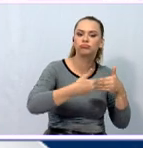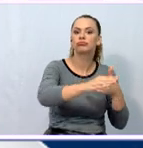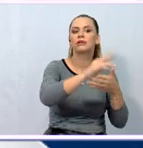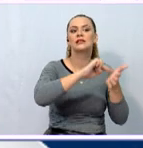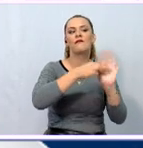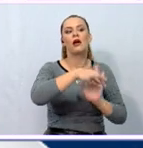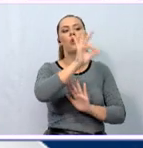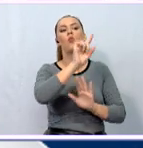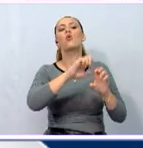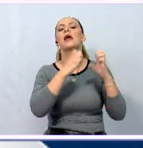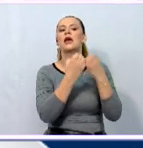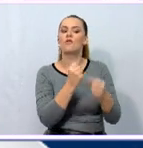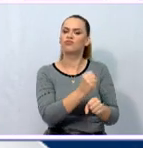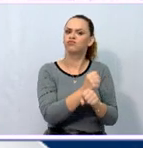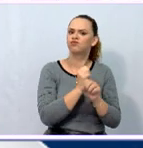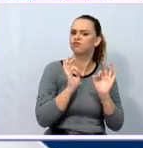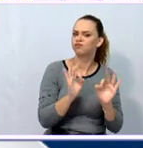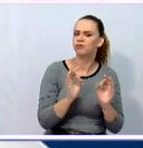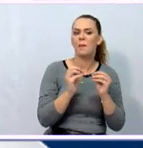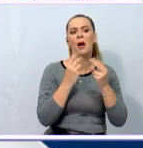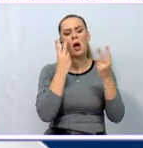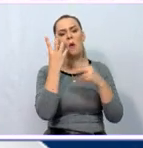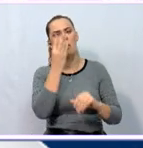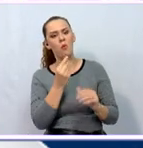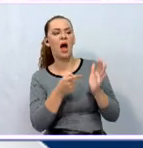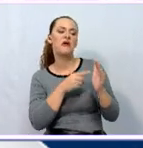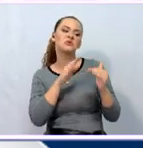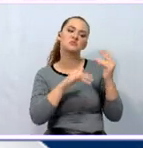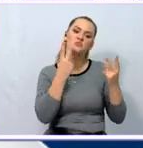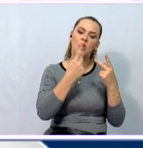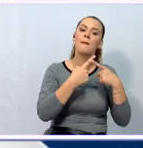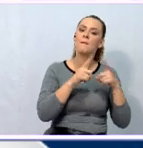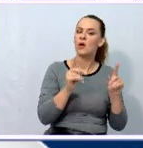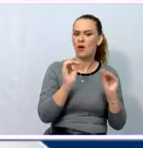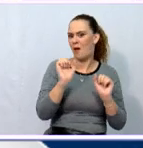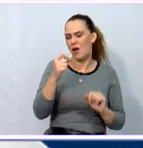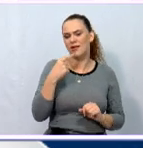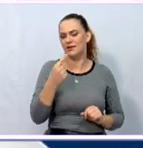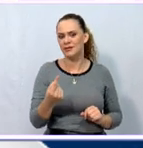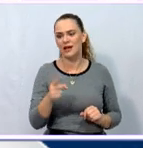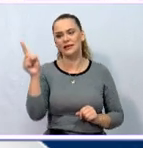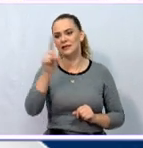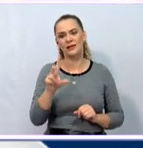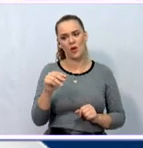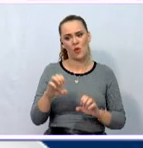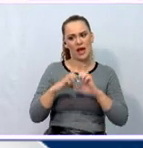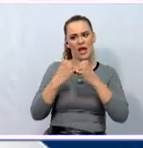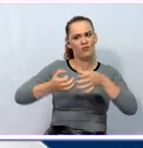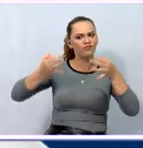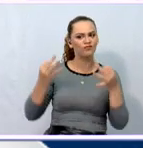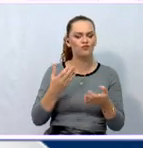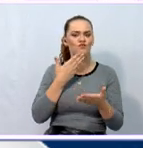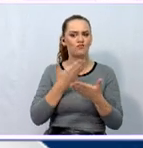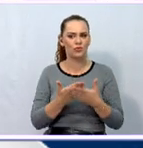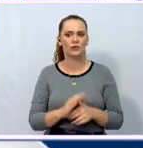está encontrando un equipo muy sólido a veces es más vistoso al menos a veces es menos vistoso pero creo que nadie puede decir que el Saprissa no es un equipo contundente